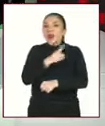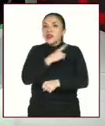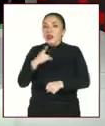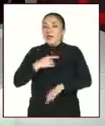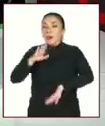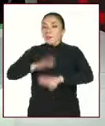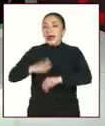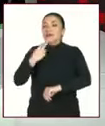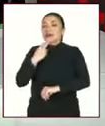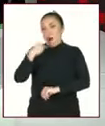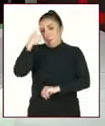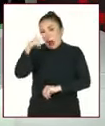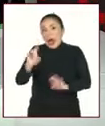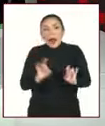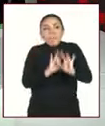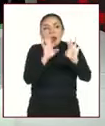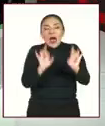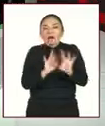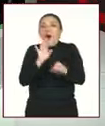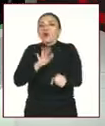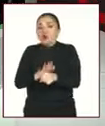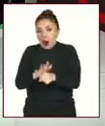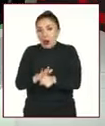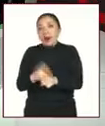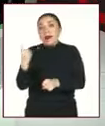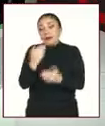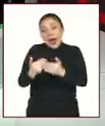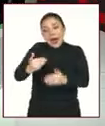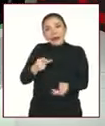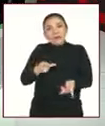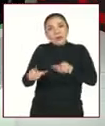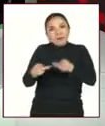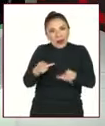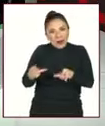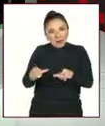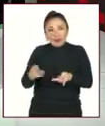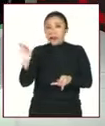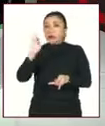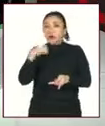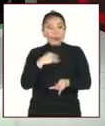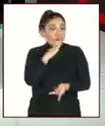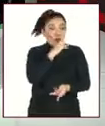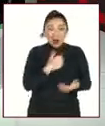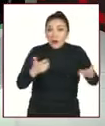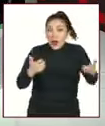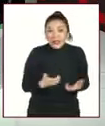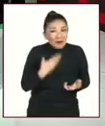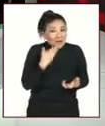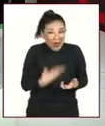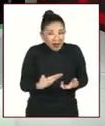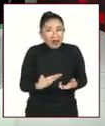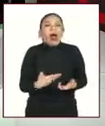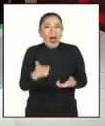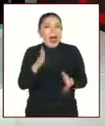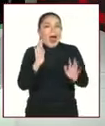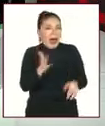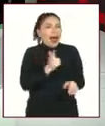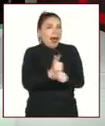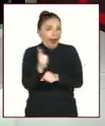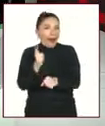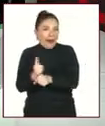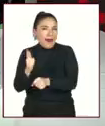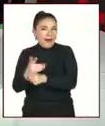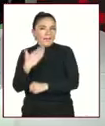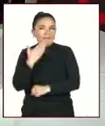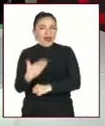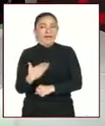para ciertas situaciones y estar preparado para todo. Y para lo que no podamos realizar, muy bien, lo tienes ejemplificado